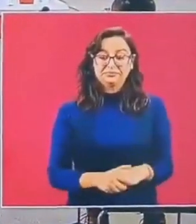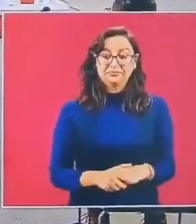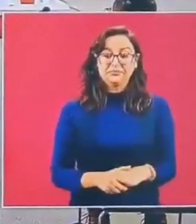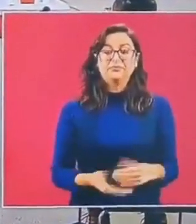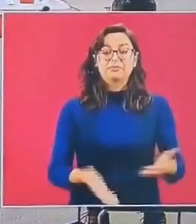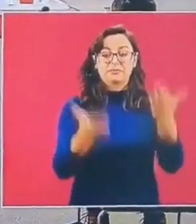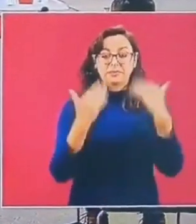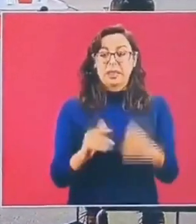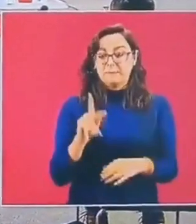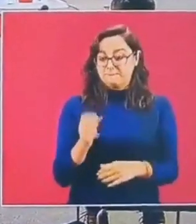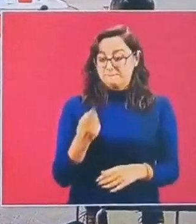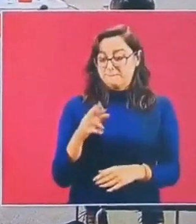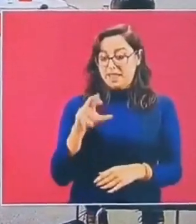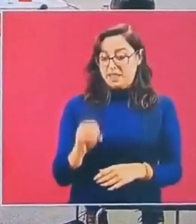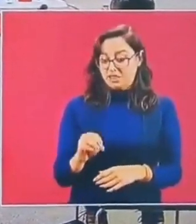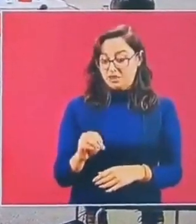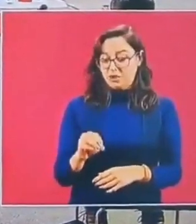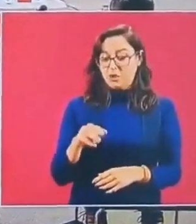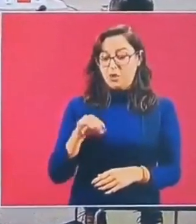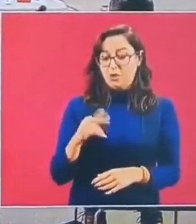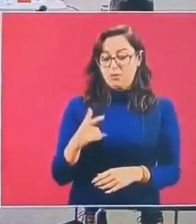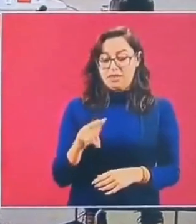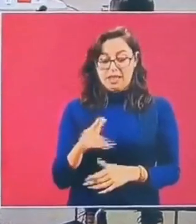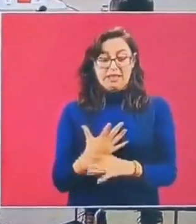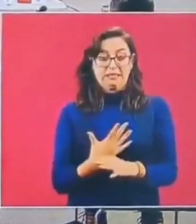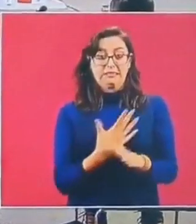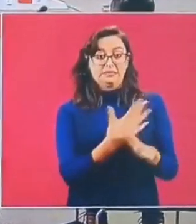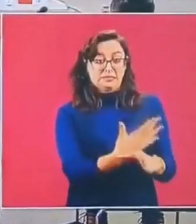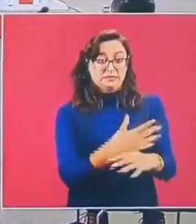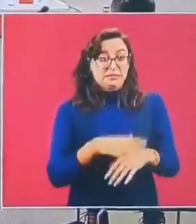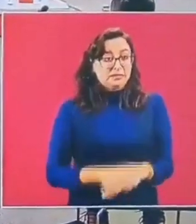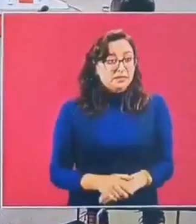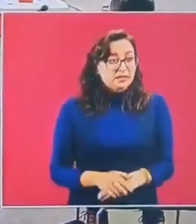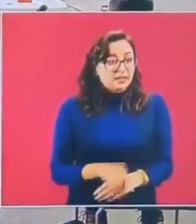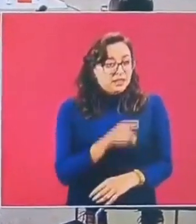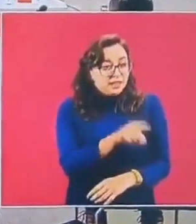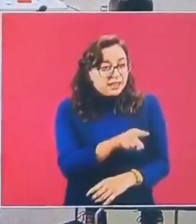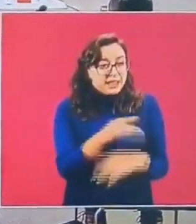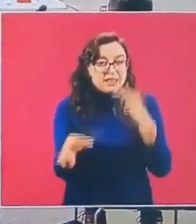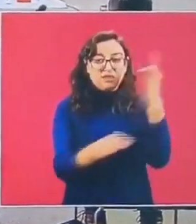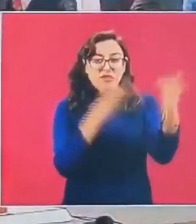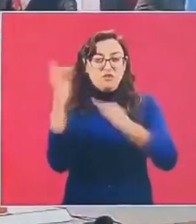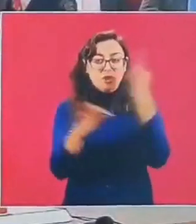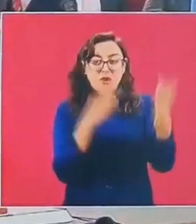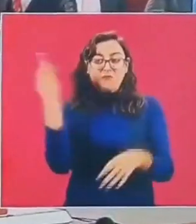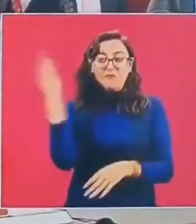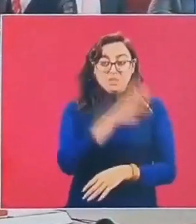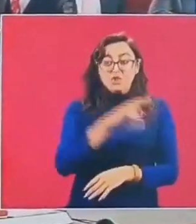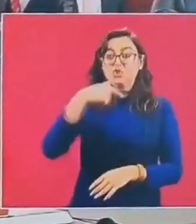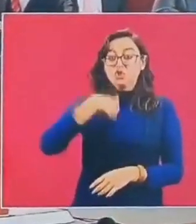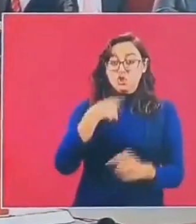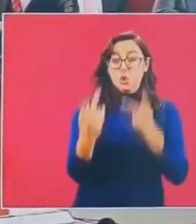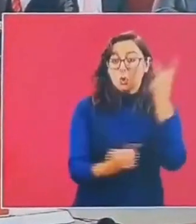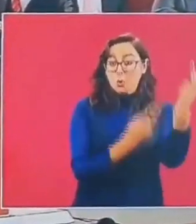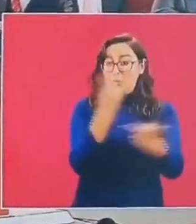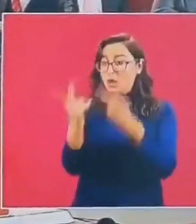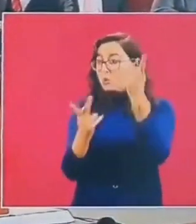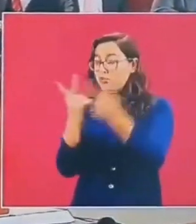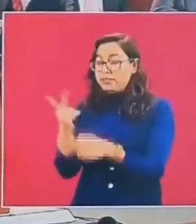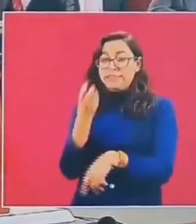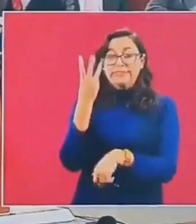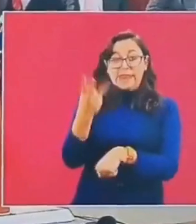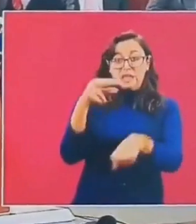Pedro Miguel contesta, así arman las fake news. Pregunté a 3 médicos si es posible estar vivo con saturación de oxígeno